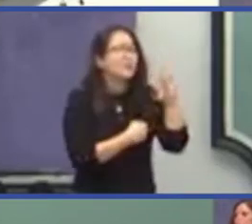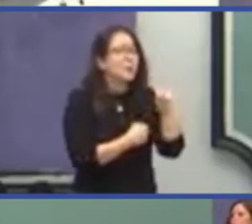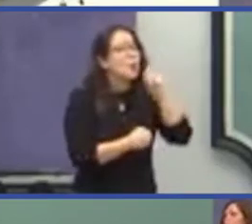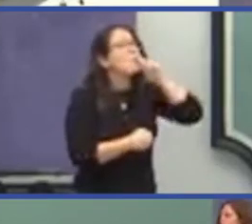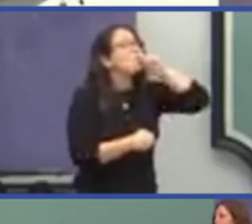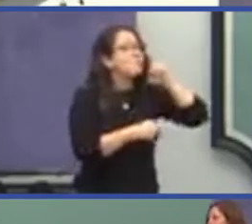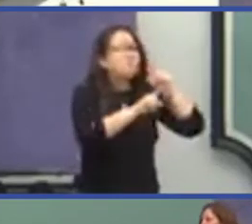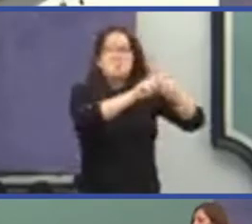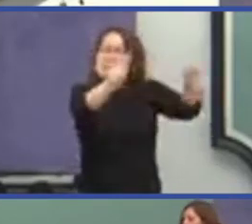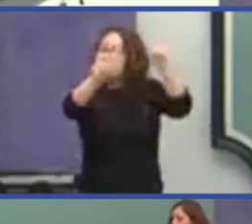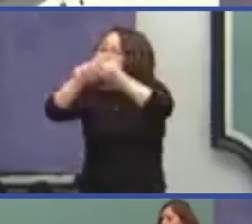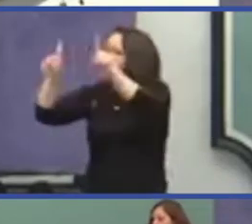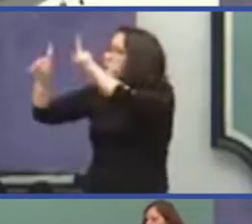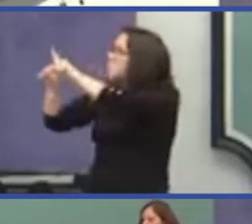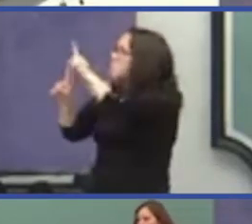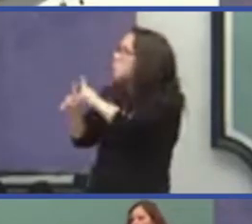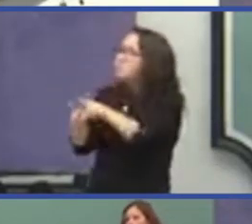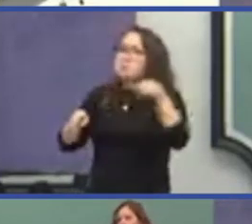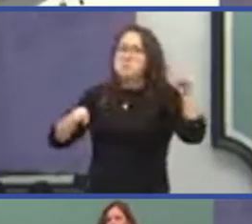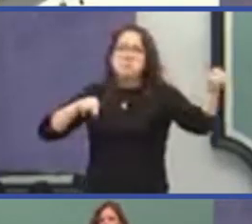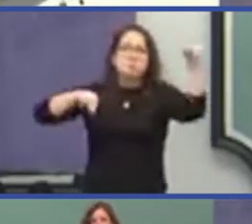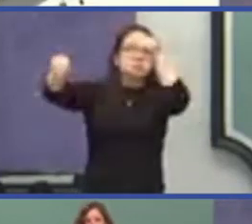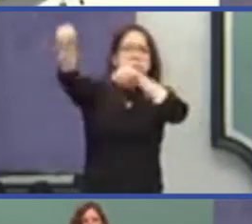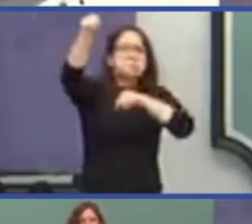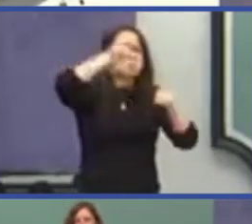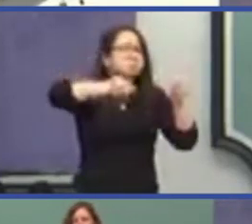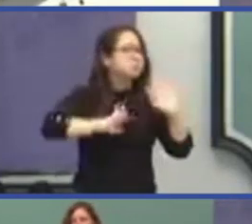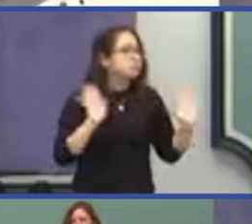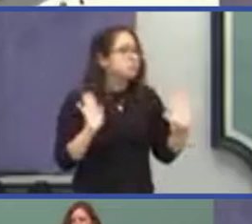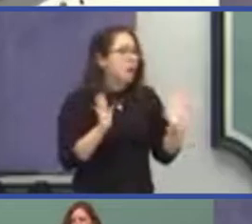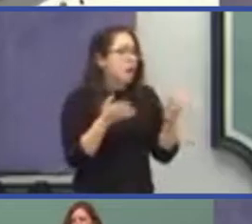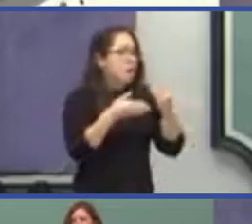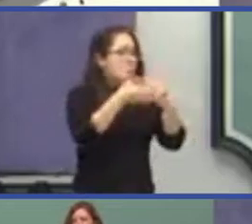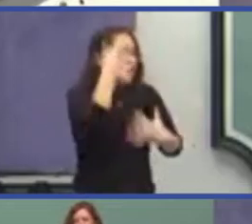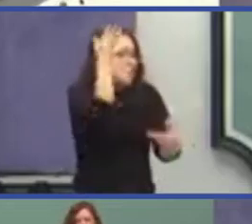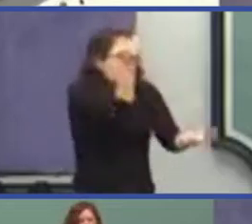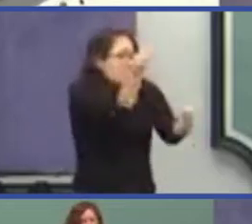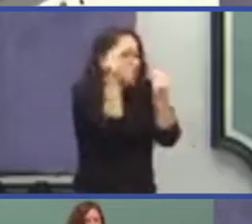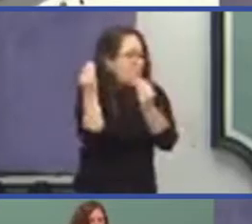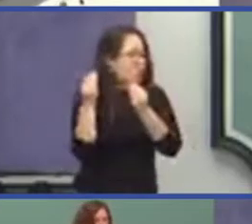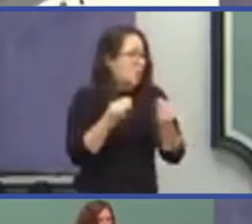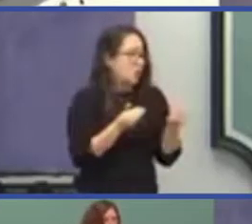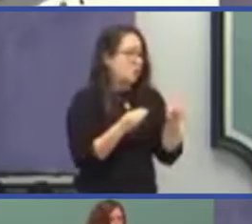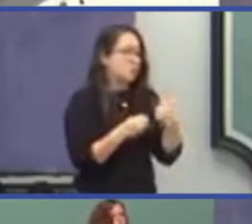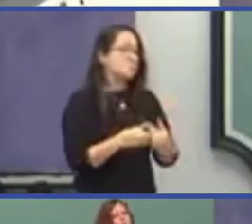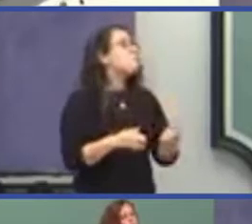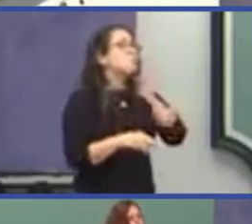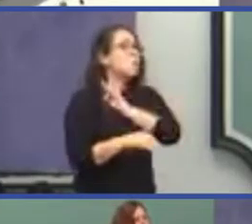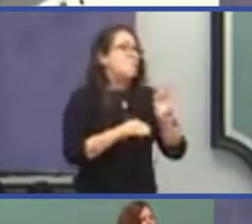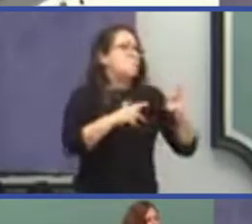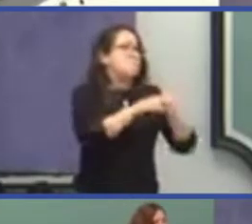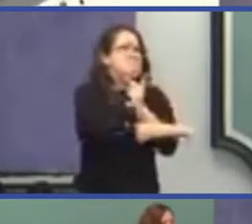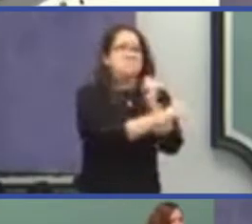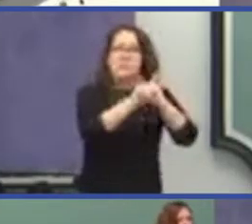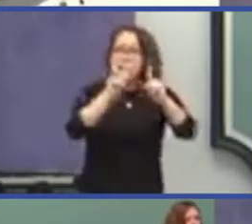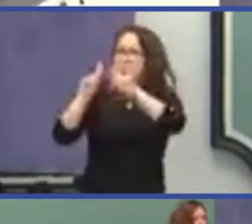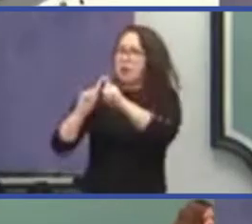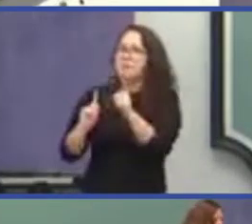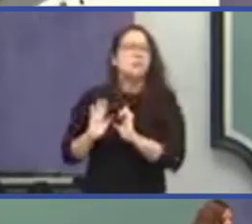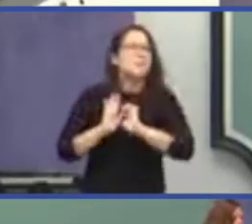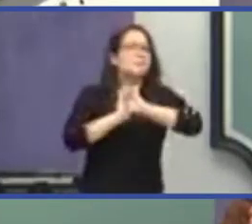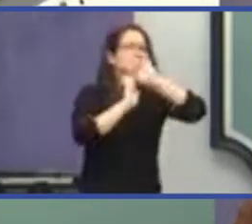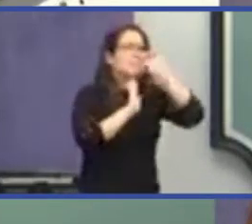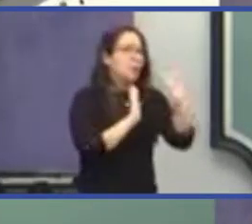número infinito de ellos, donde pueden suceder todas las cosas posibles. Por ejemplo, en un